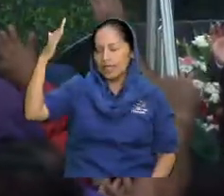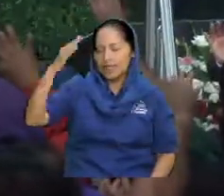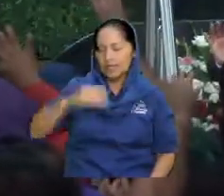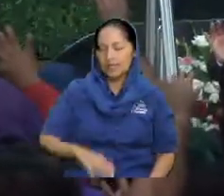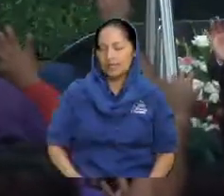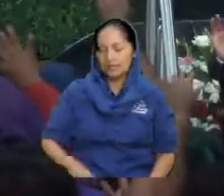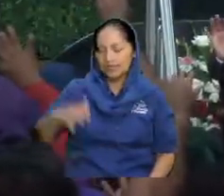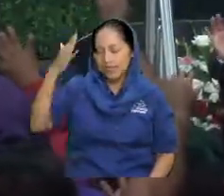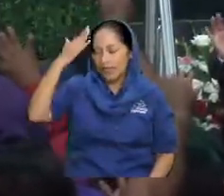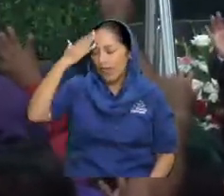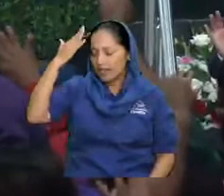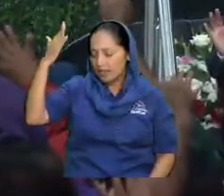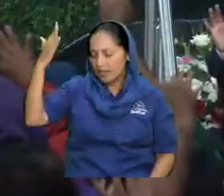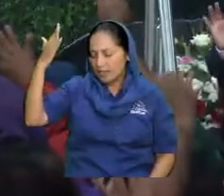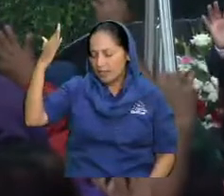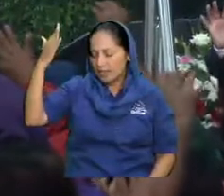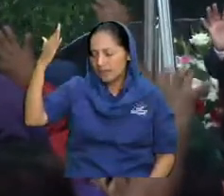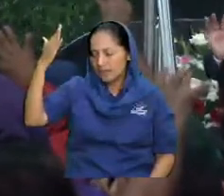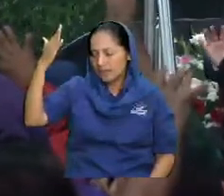Gracias.